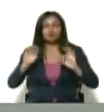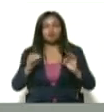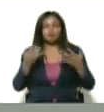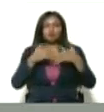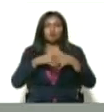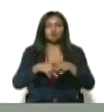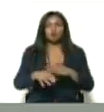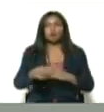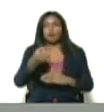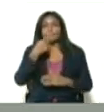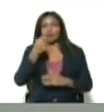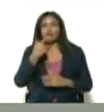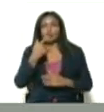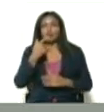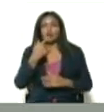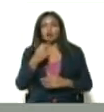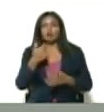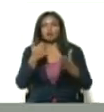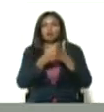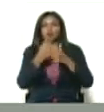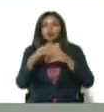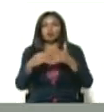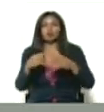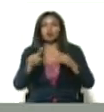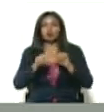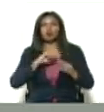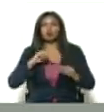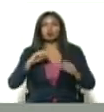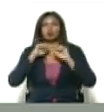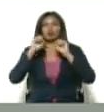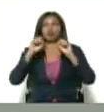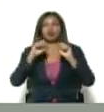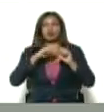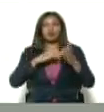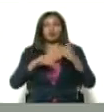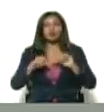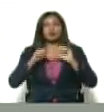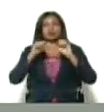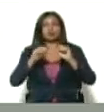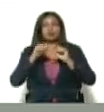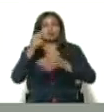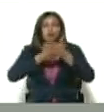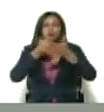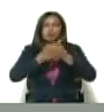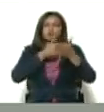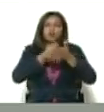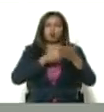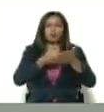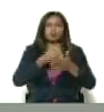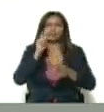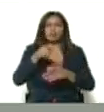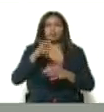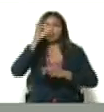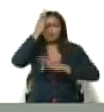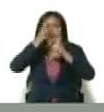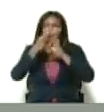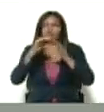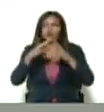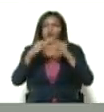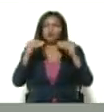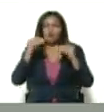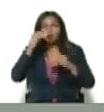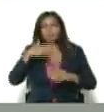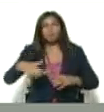vacuna, etcétera, etcétera. Nosotros vamos a seguir en batalla y debe tener fe toda la